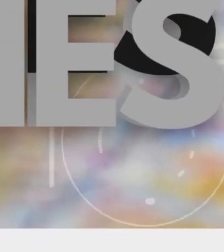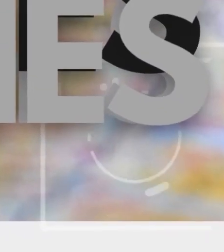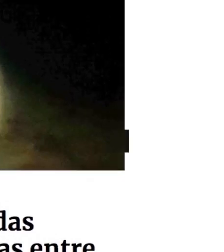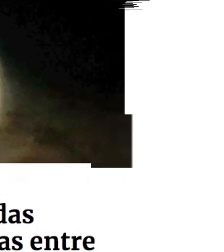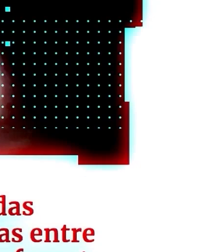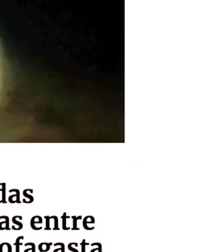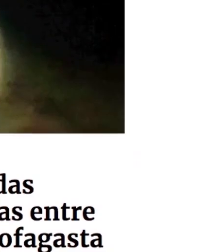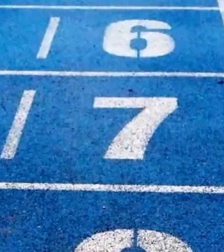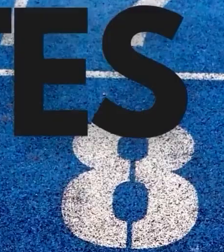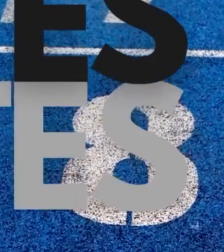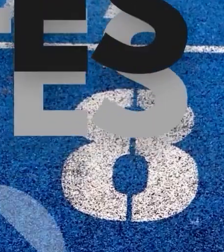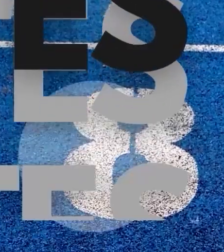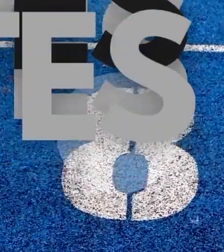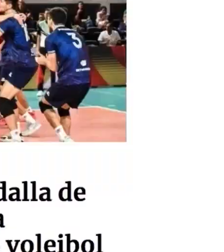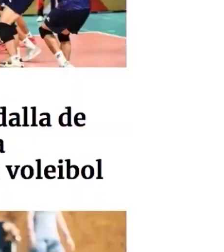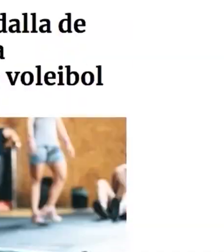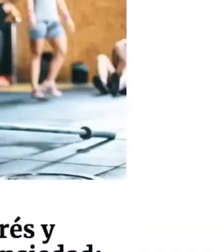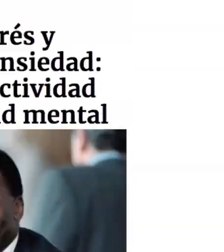verano